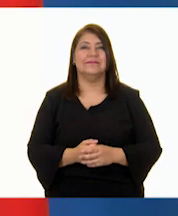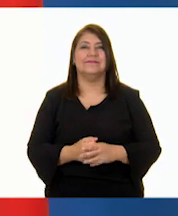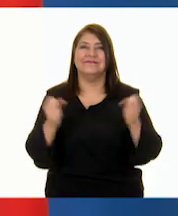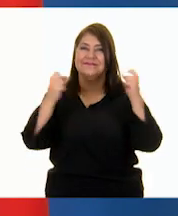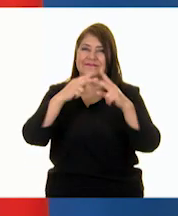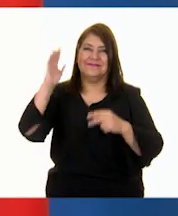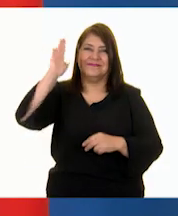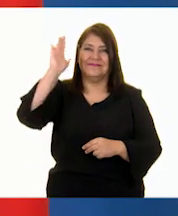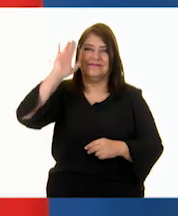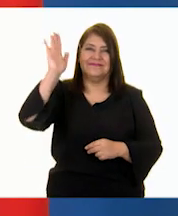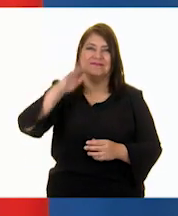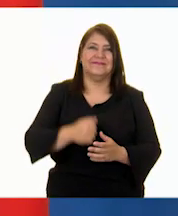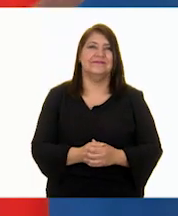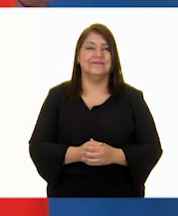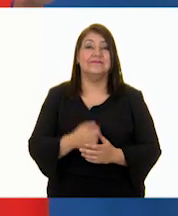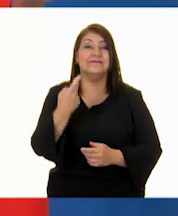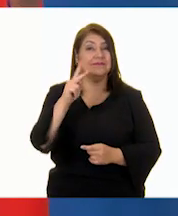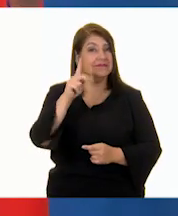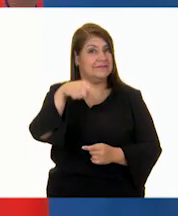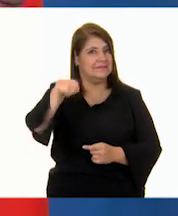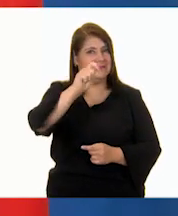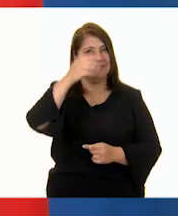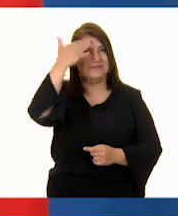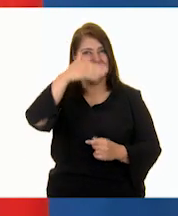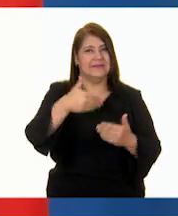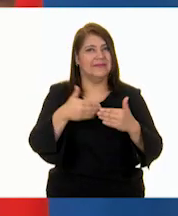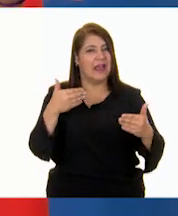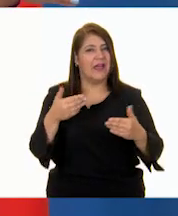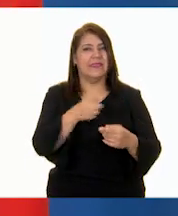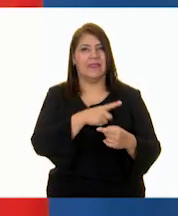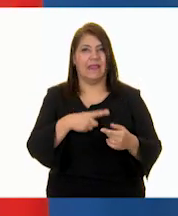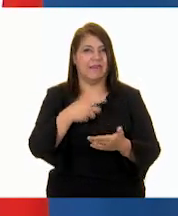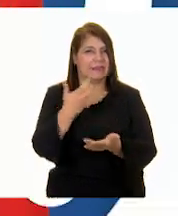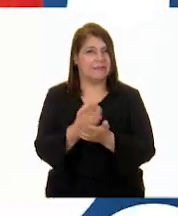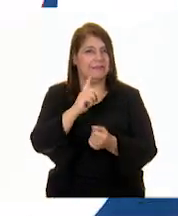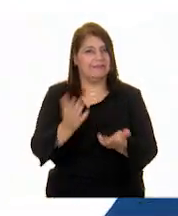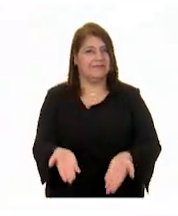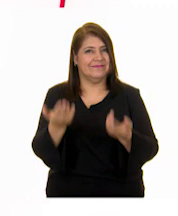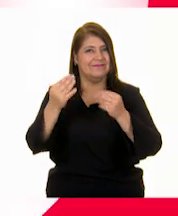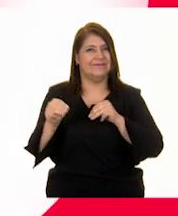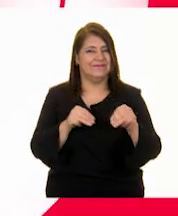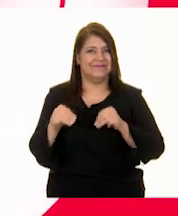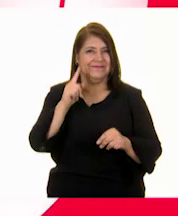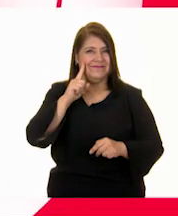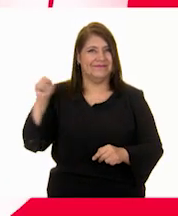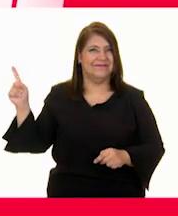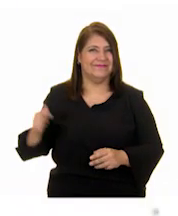Nos vemos, hasta la próxima. Pero antes, a movernos un poco.